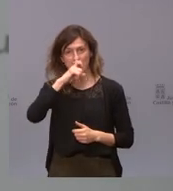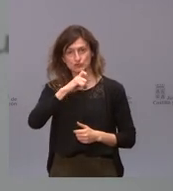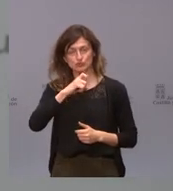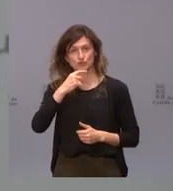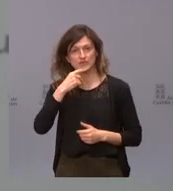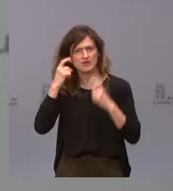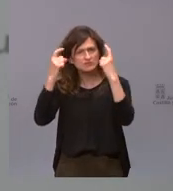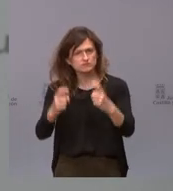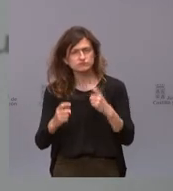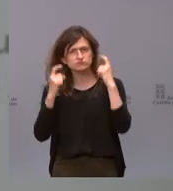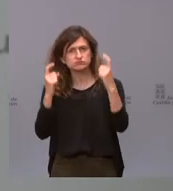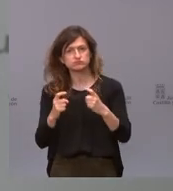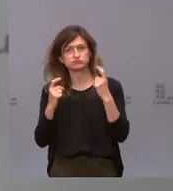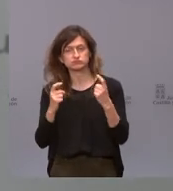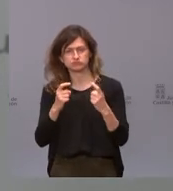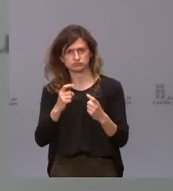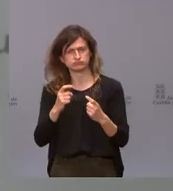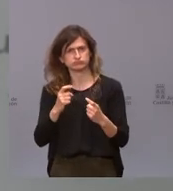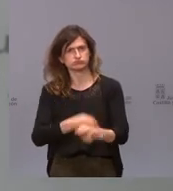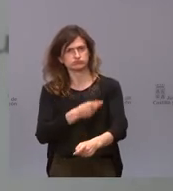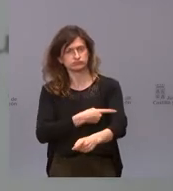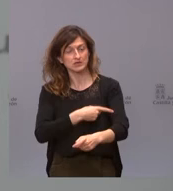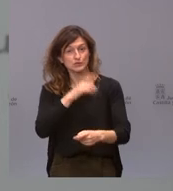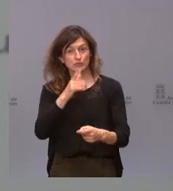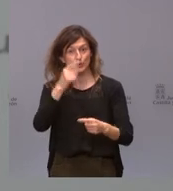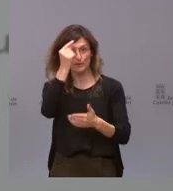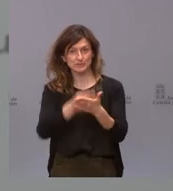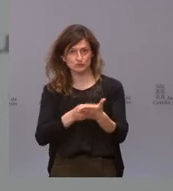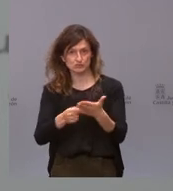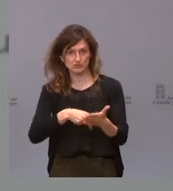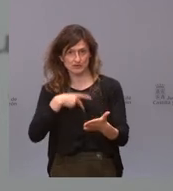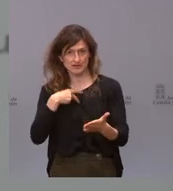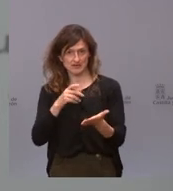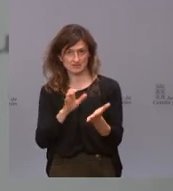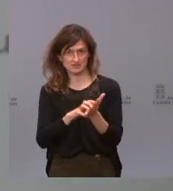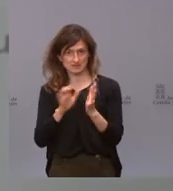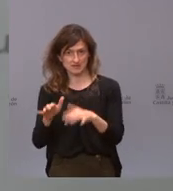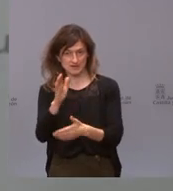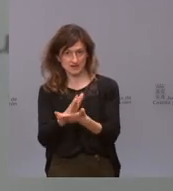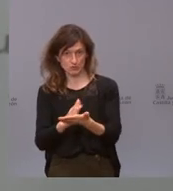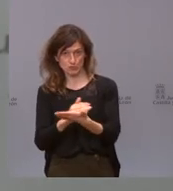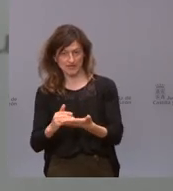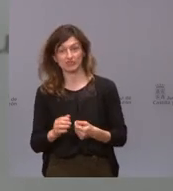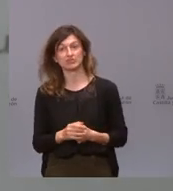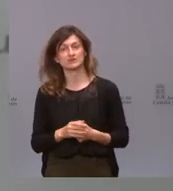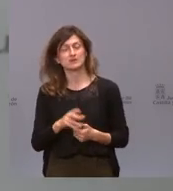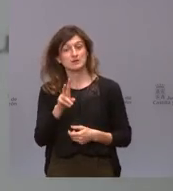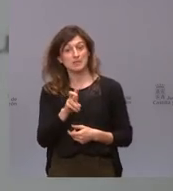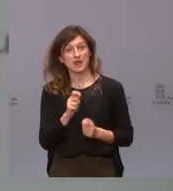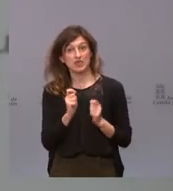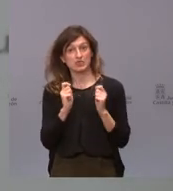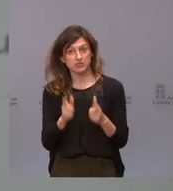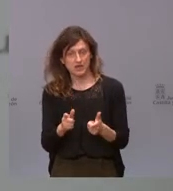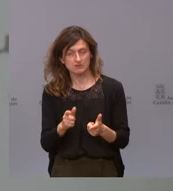un esfuerzo extraordinario los presupuestos generales de la comunidad que van a permitir